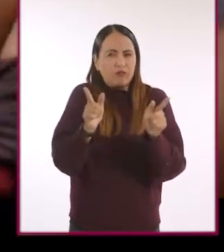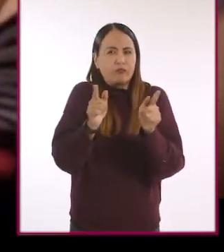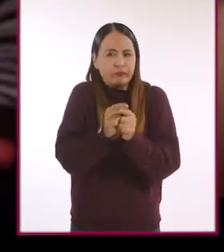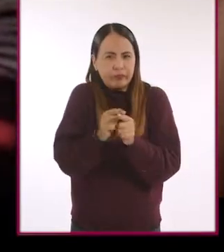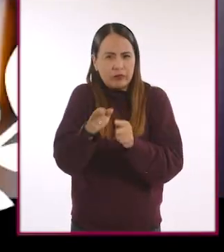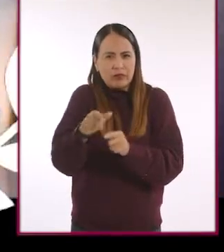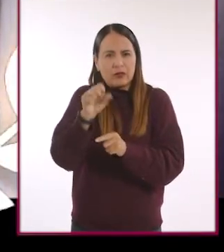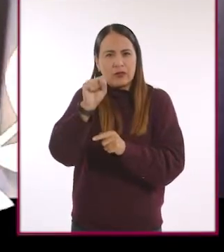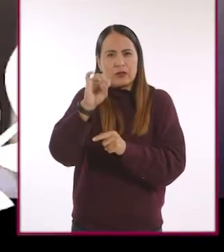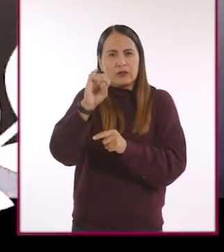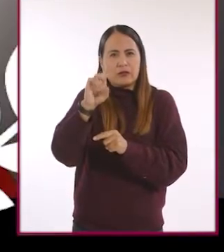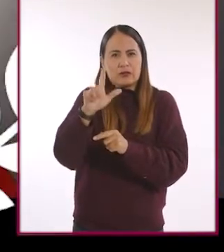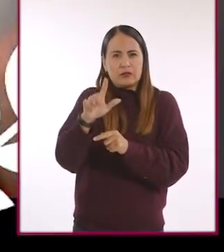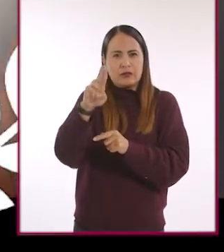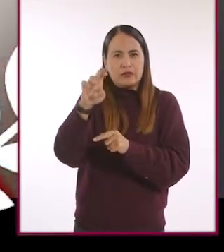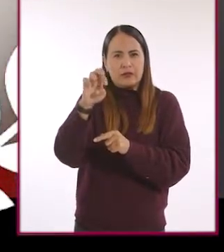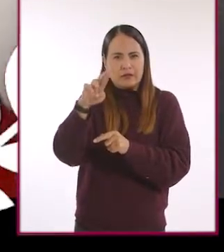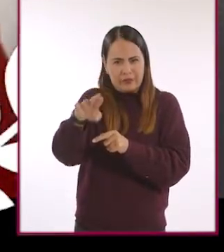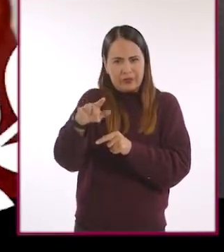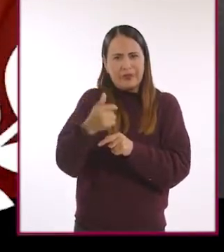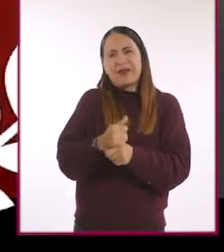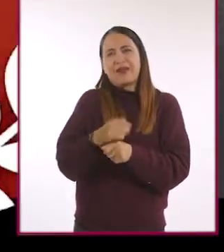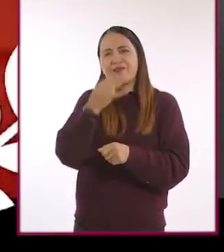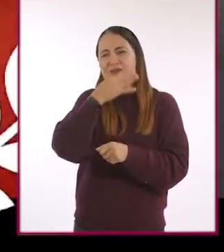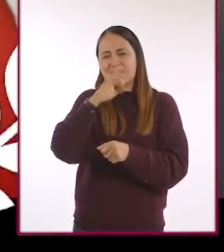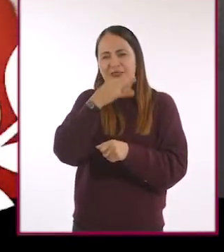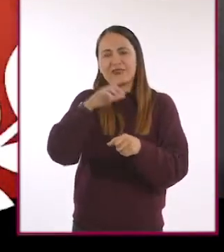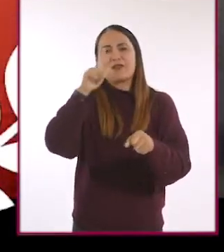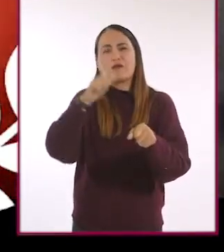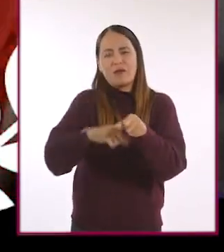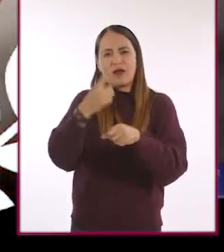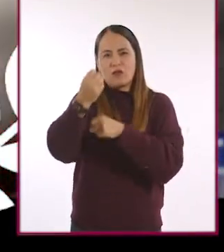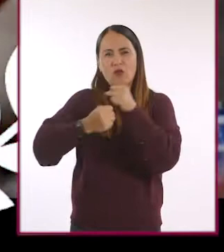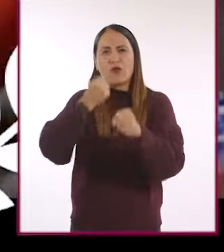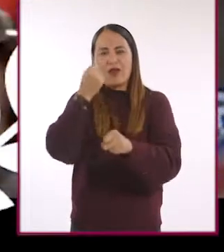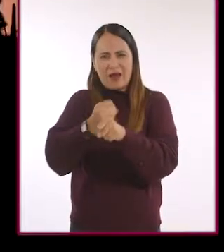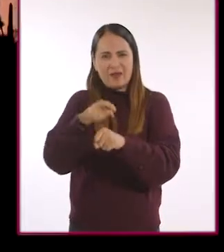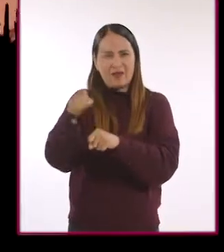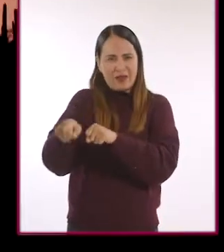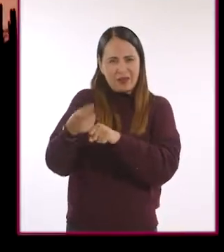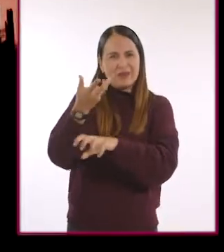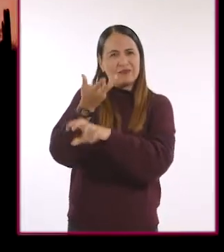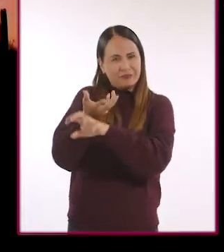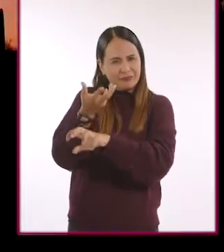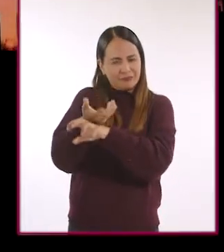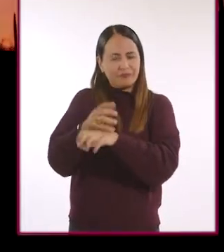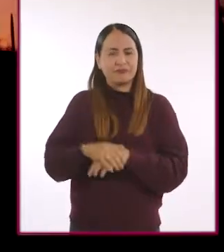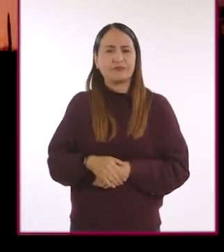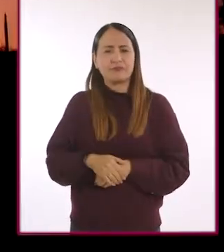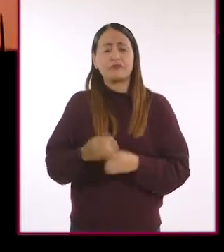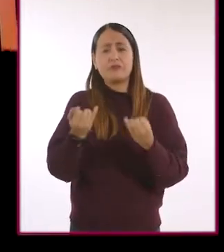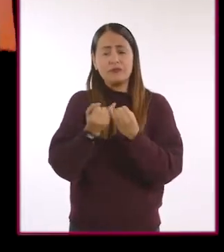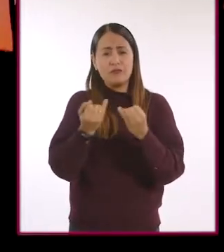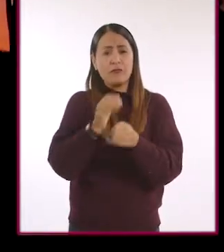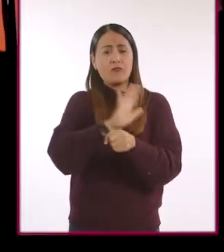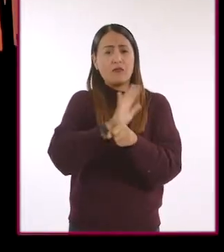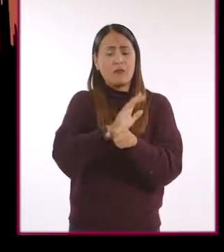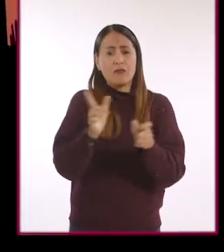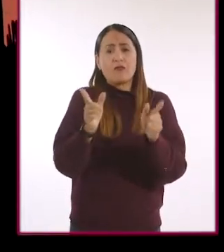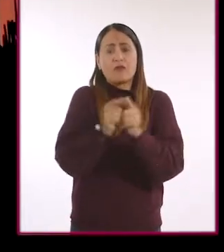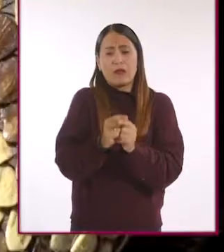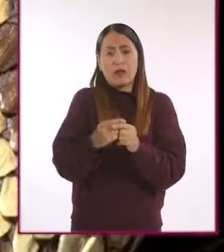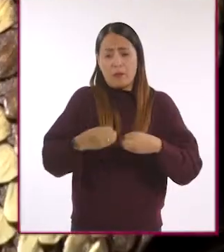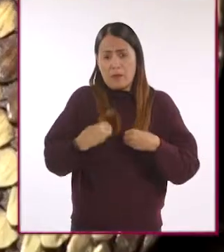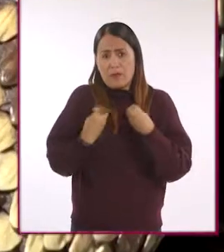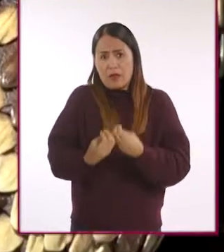en la edición número 52 del Festival Anual de Cortometraje de Houston. Por el documental Esfera de Vida ha ganado cerca